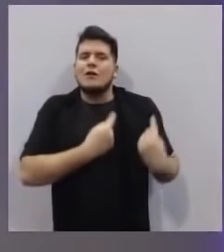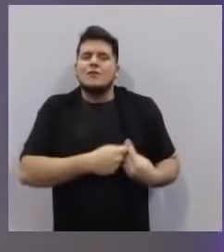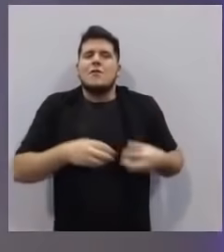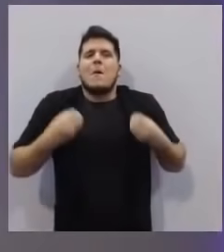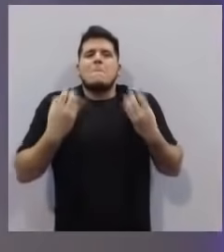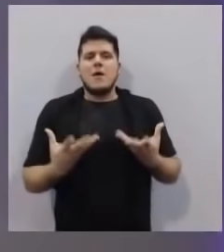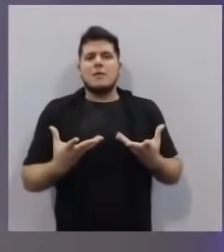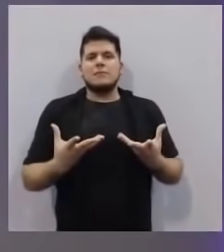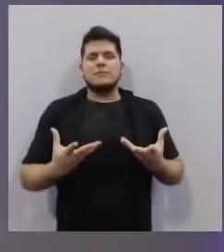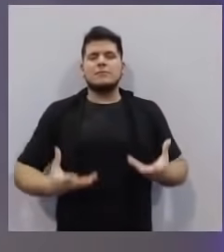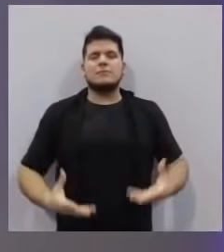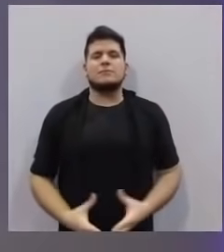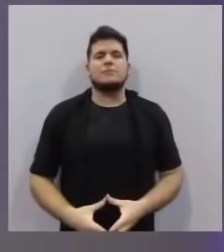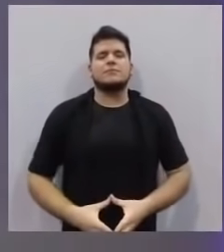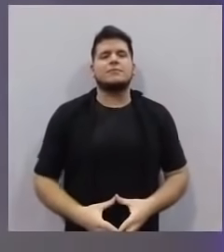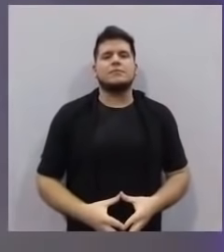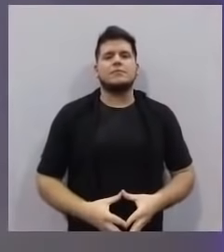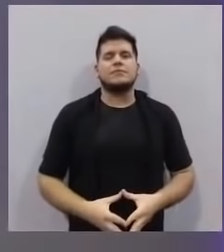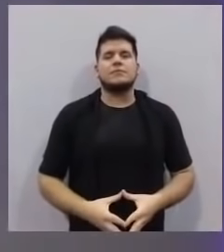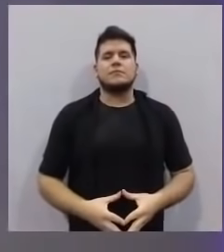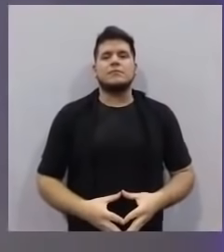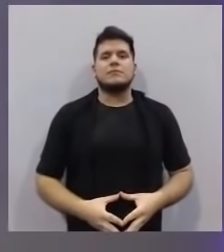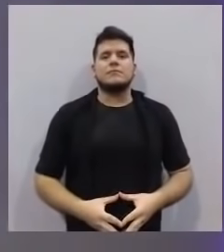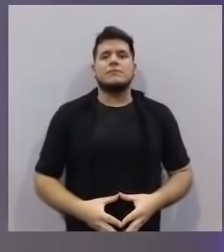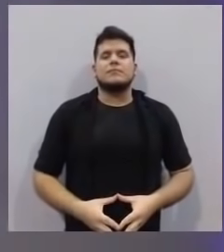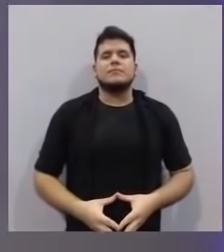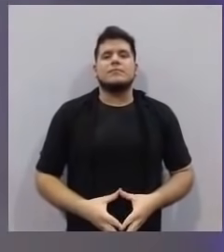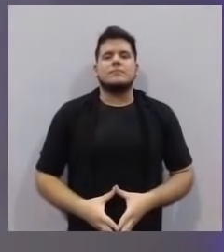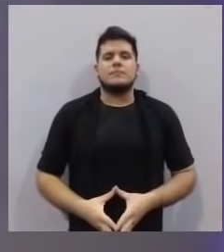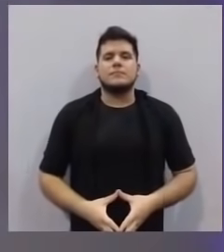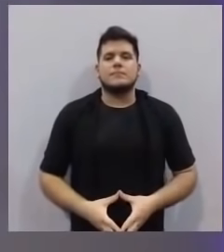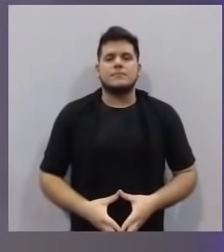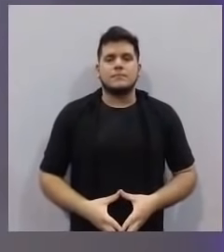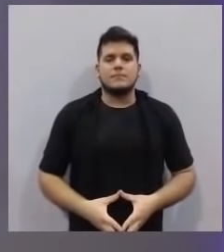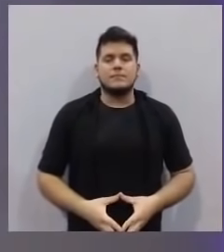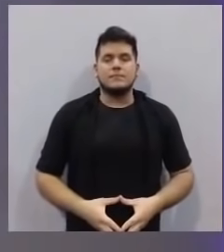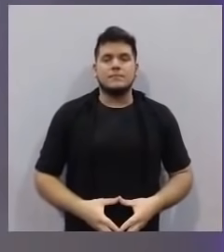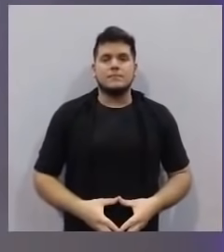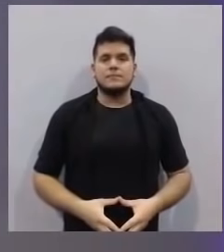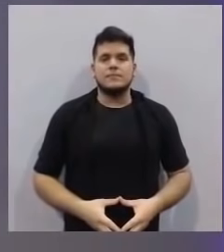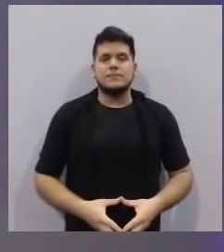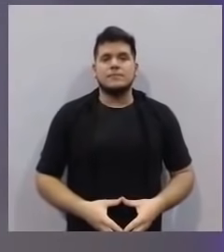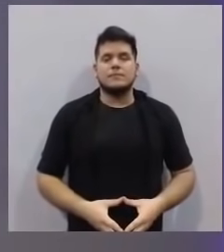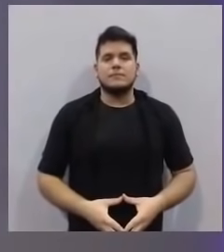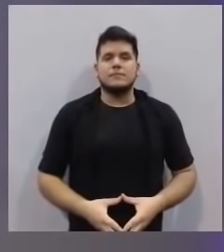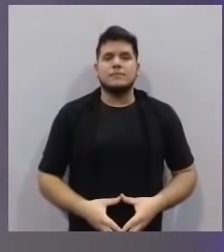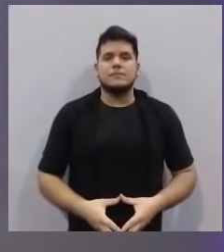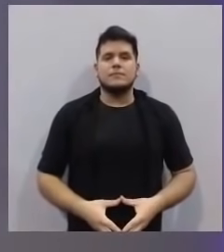tenía algo guardado como una persona puede estar tanto tiempo con un resentimiento en su interior